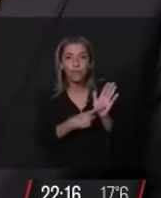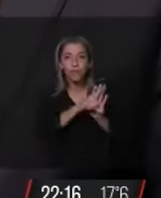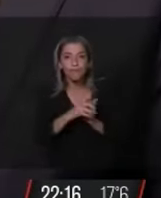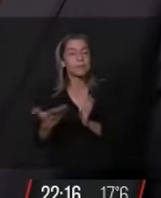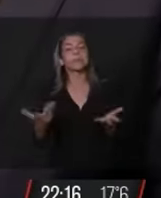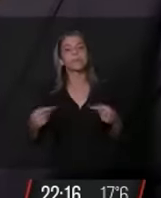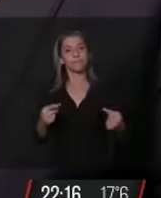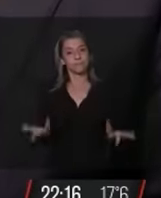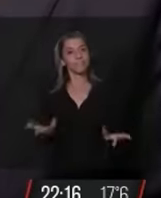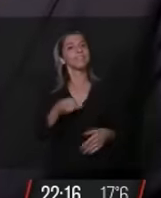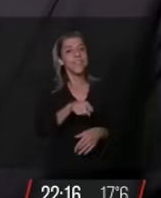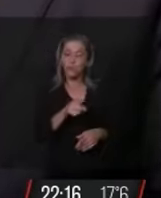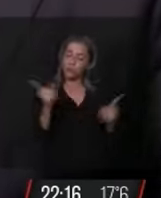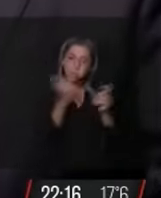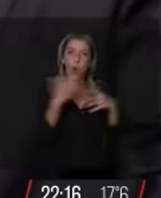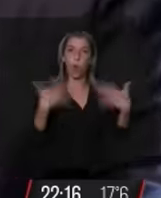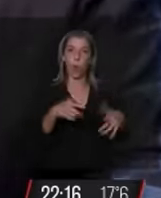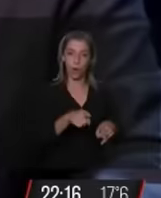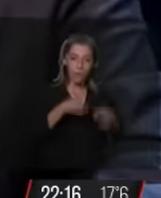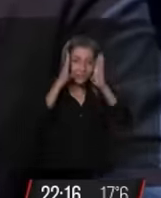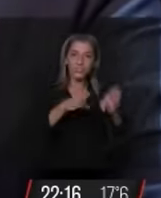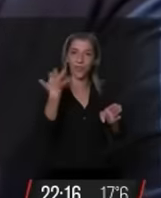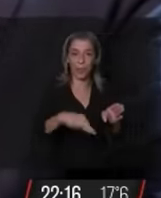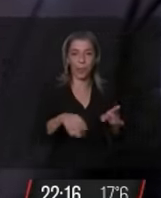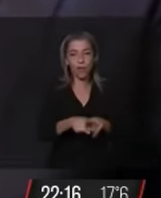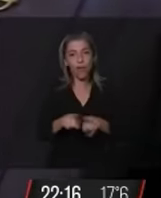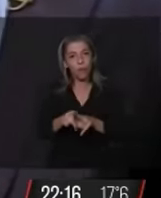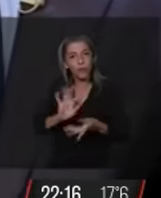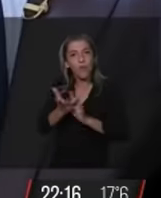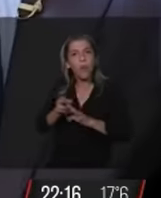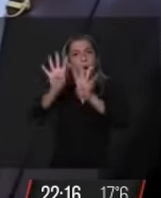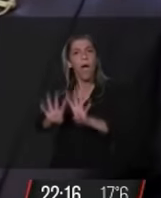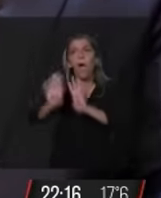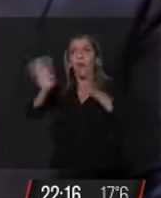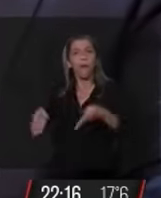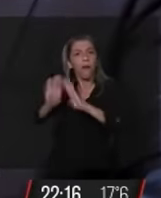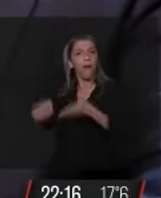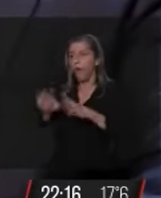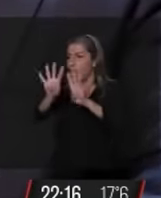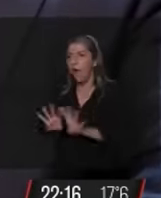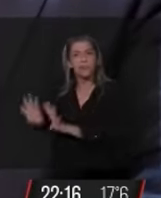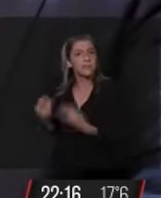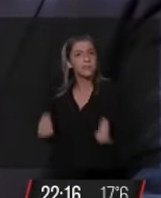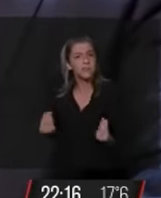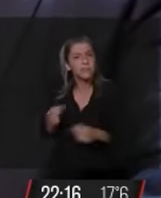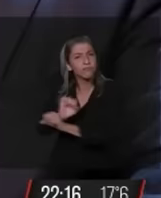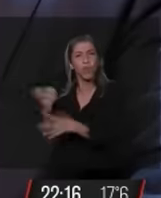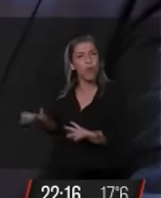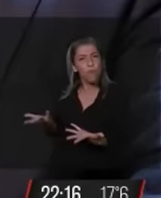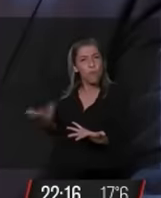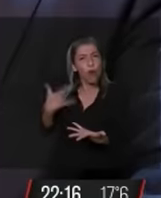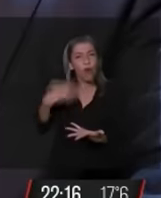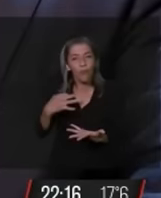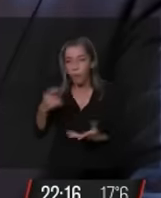tenemos que trabajar en lo que tiene que ver con el sistema carcelario. No puede ser, digamos, entonces tiene que separarse lo que tiene que ver con